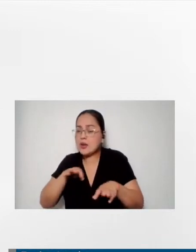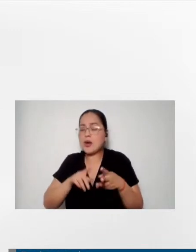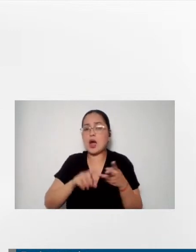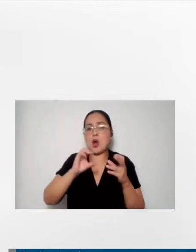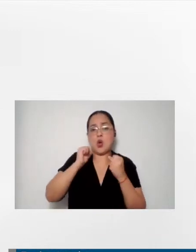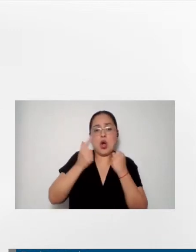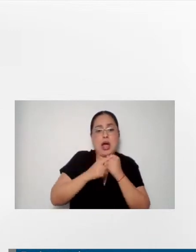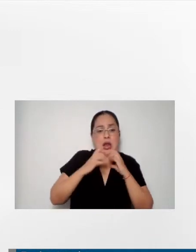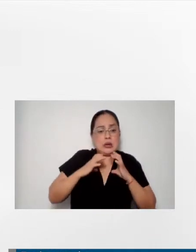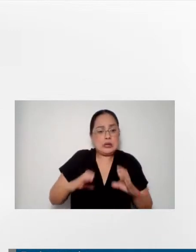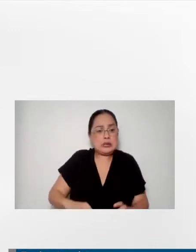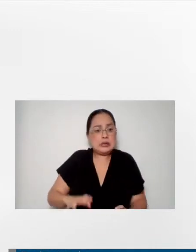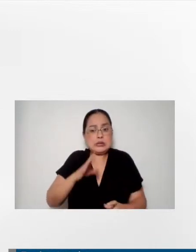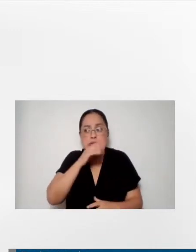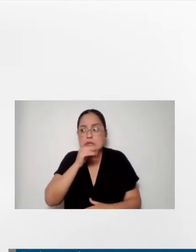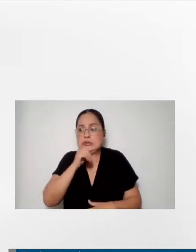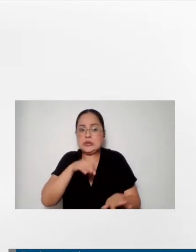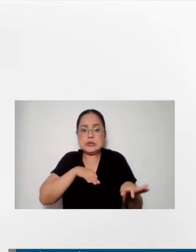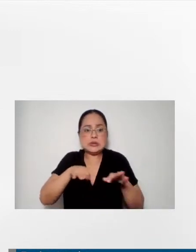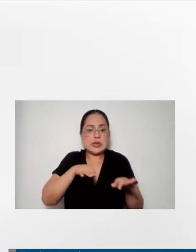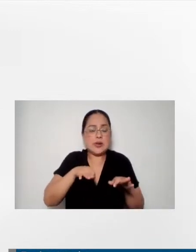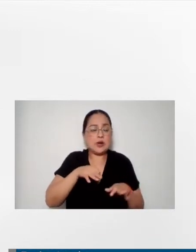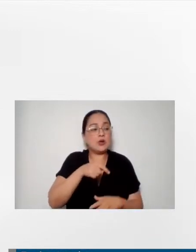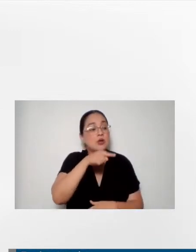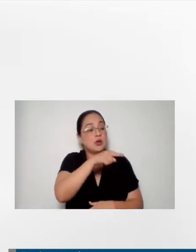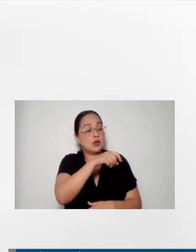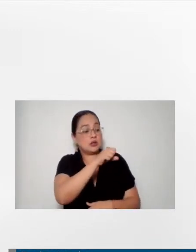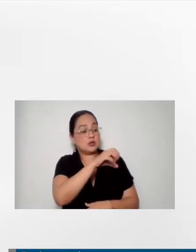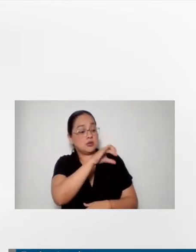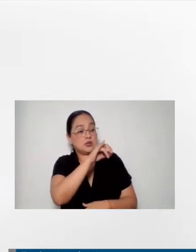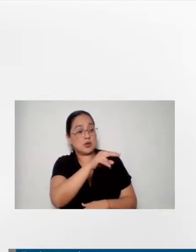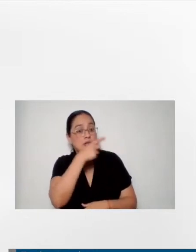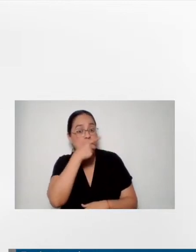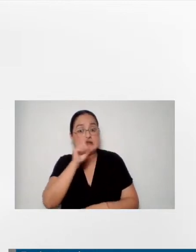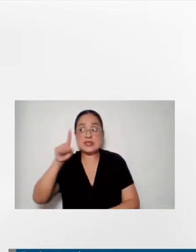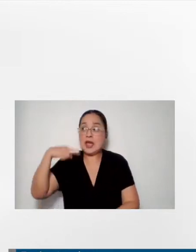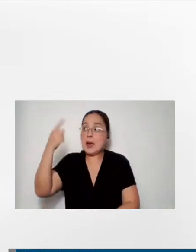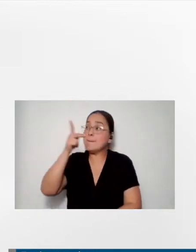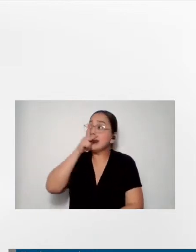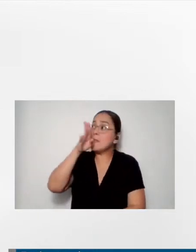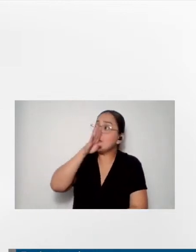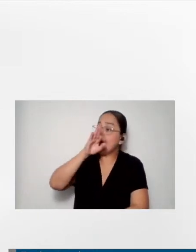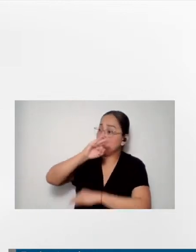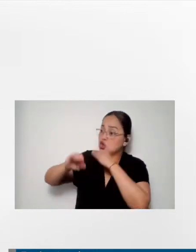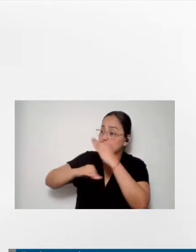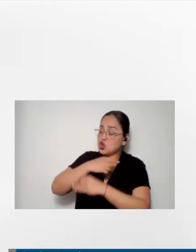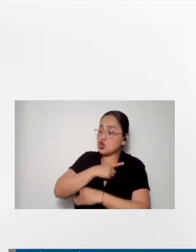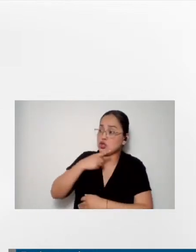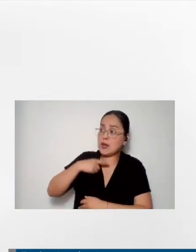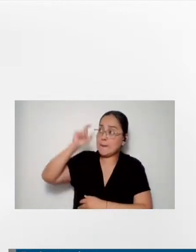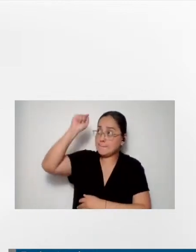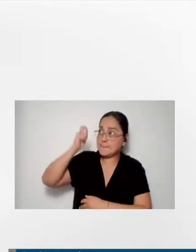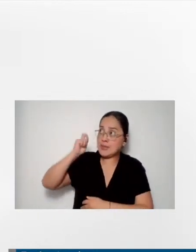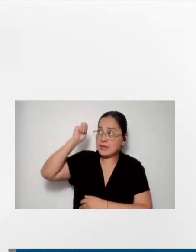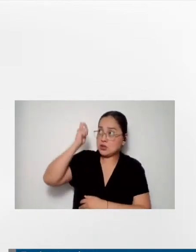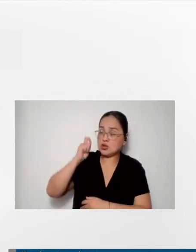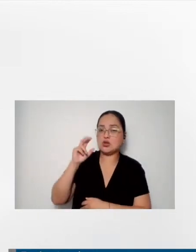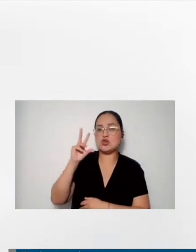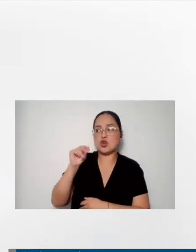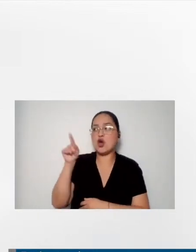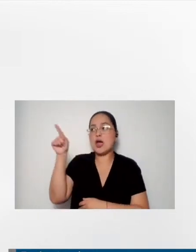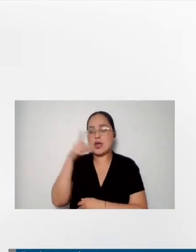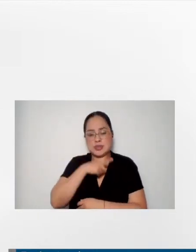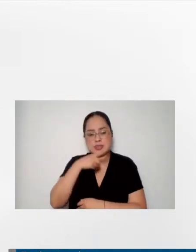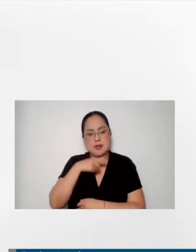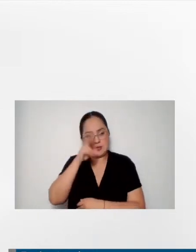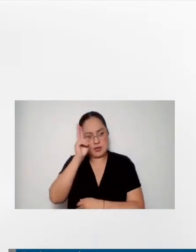¿no? Entonces, ahí la Corte dice, no hay una presunción de los ascendientes de necesitar alimentos y son ellos quienes tienen que demostrar esta